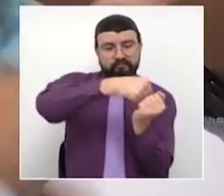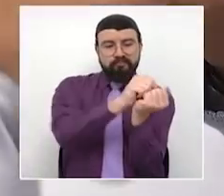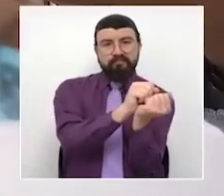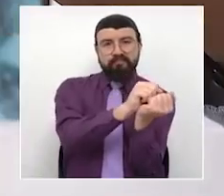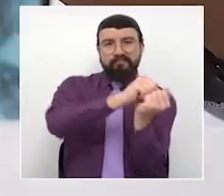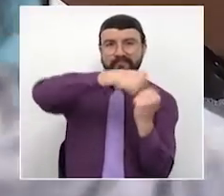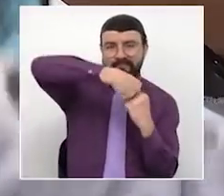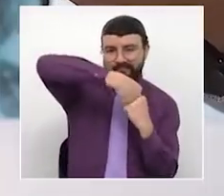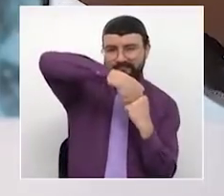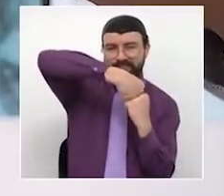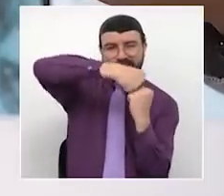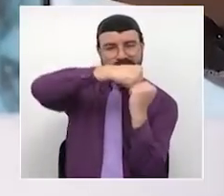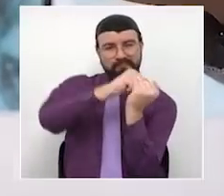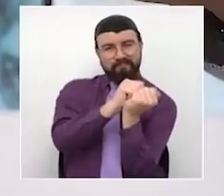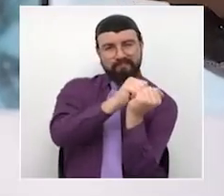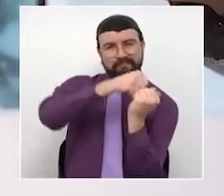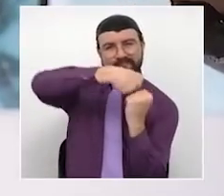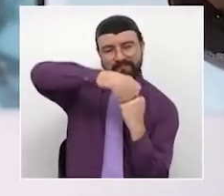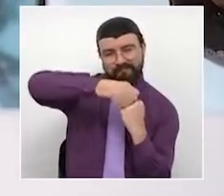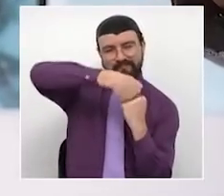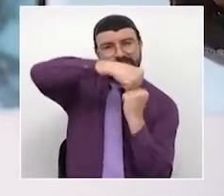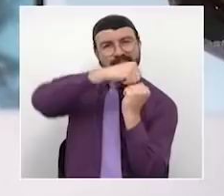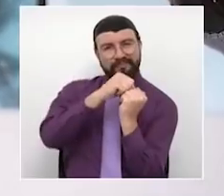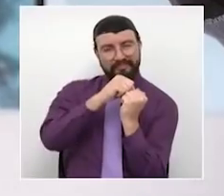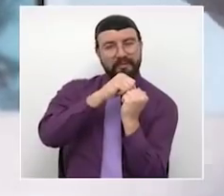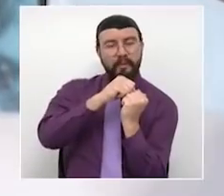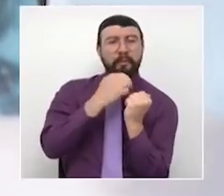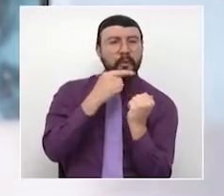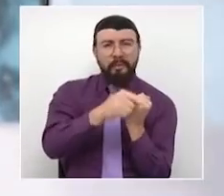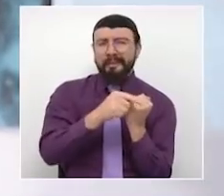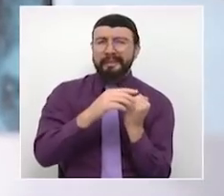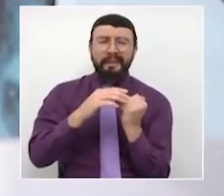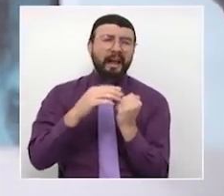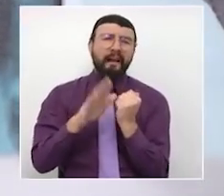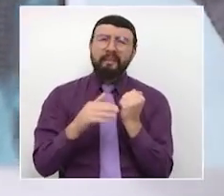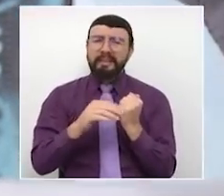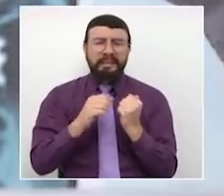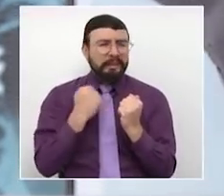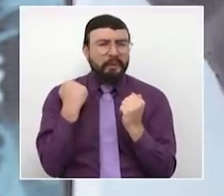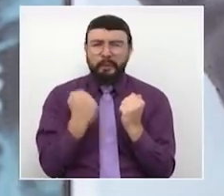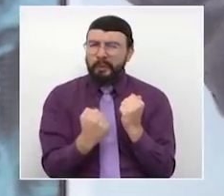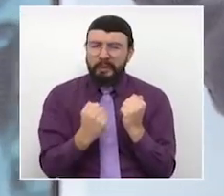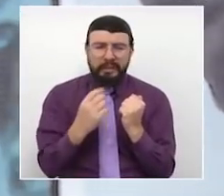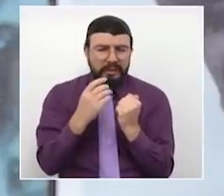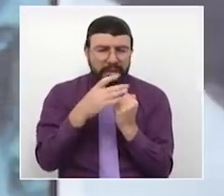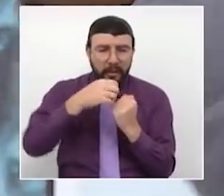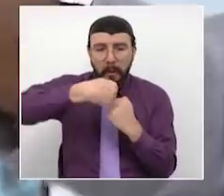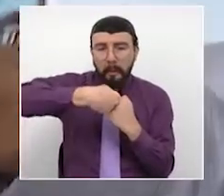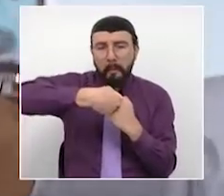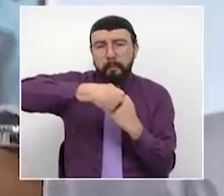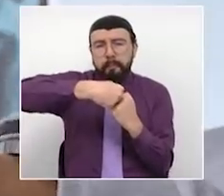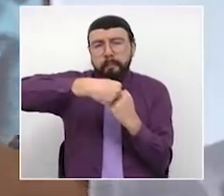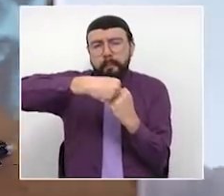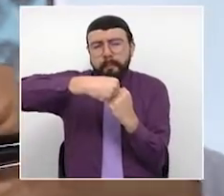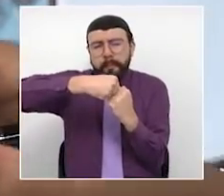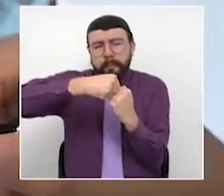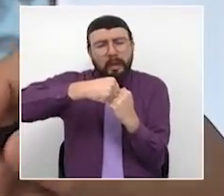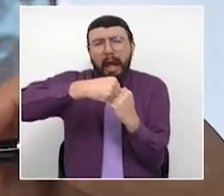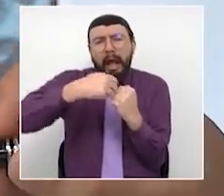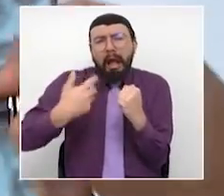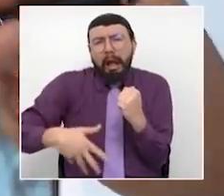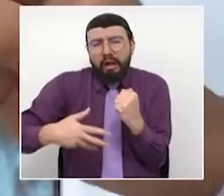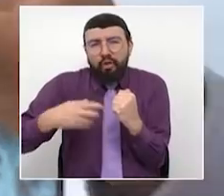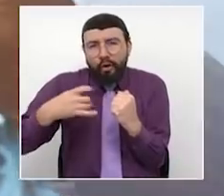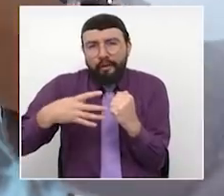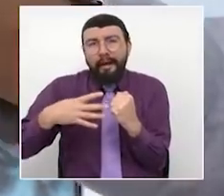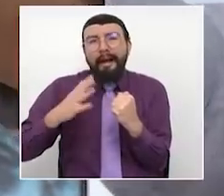Entonces se sobreextiende. Cuando ha perdido la vitalidad, él no es capaz de recuperar su forma,